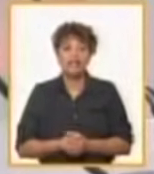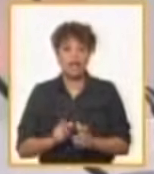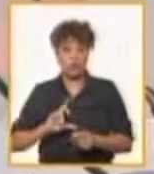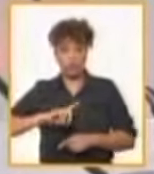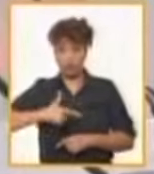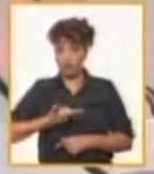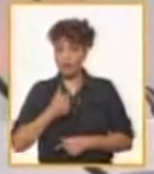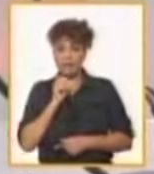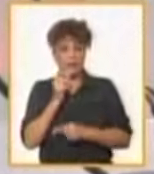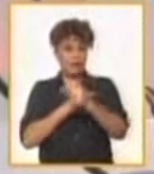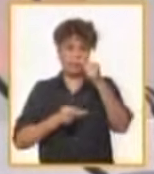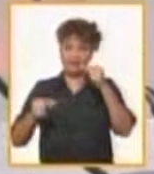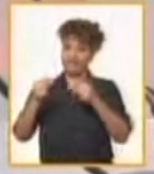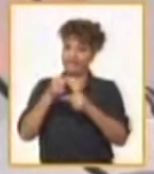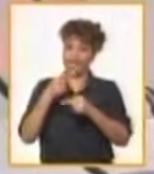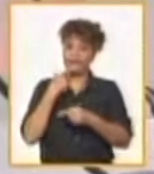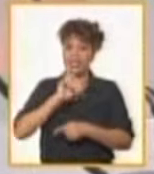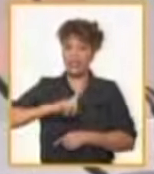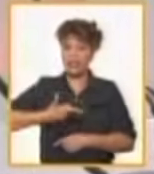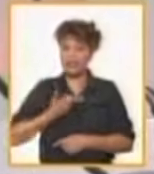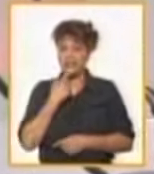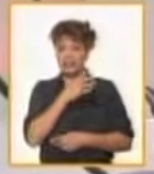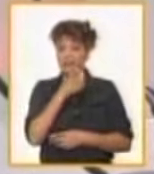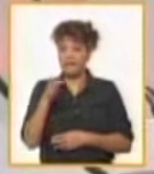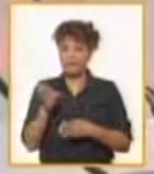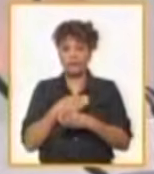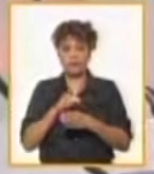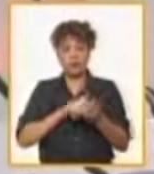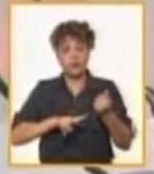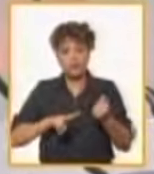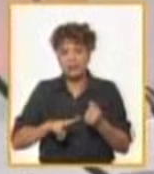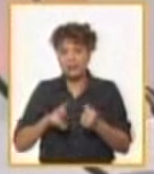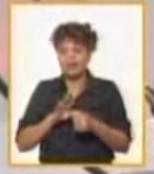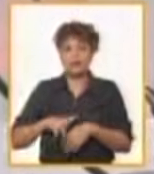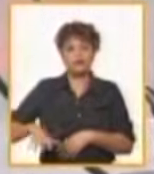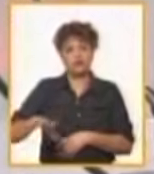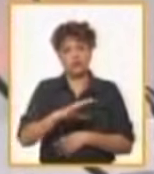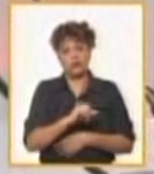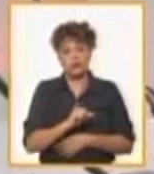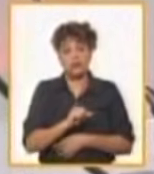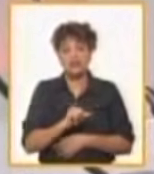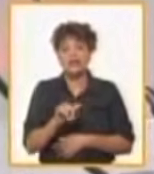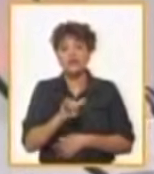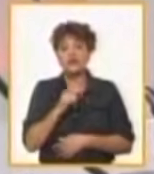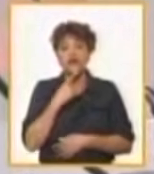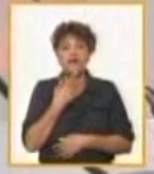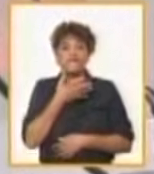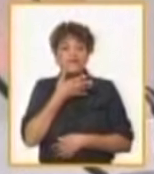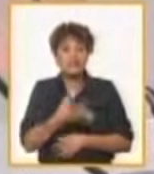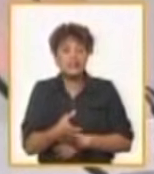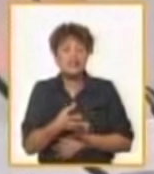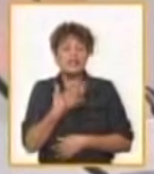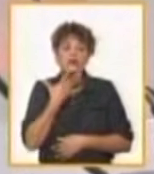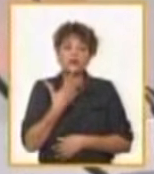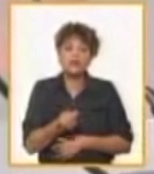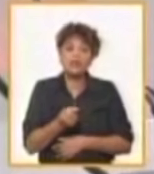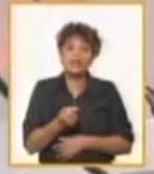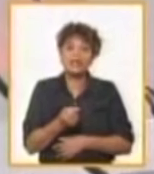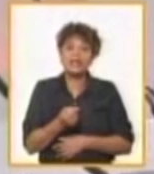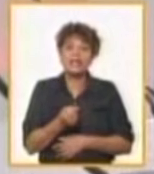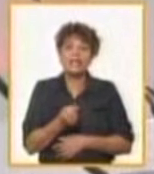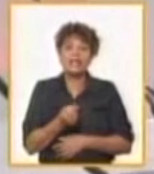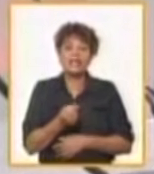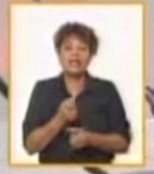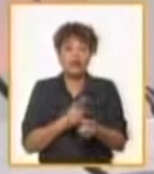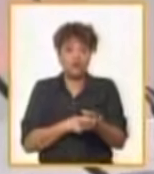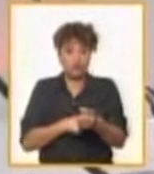cultura, ese gran arte llegara a todas partes, pero también de que se rescataran esas tradiciones culturales y ese